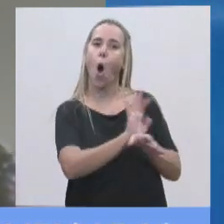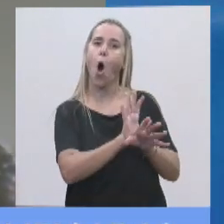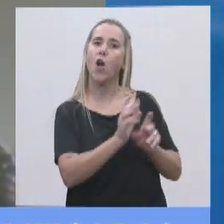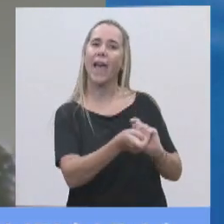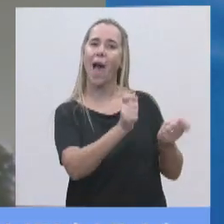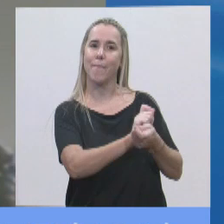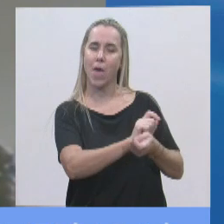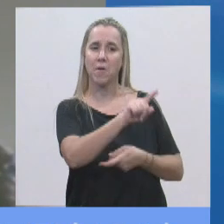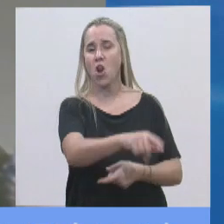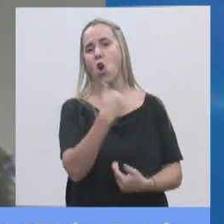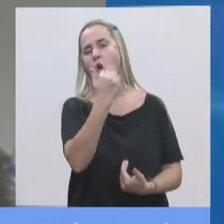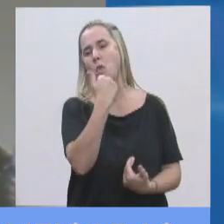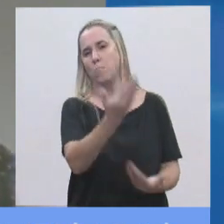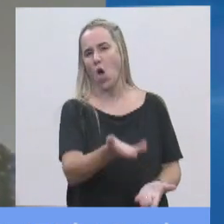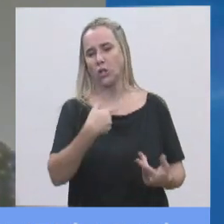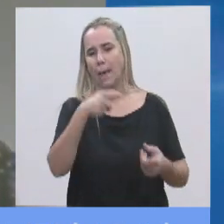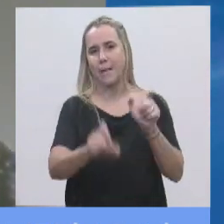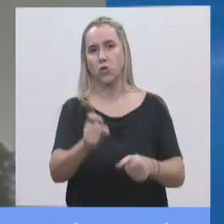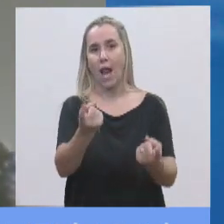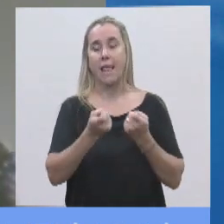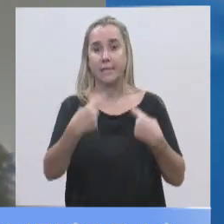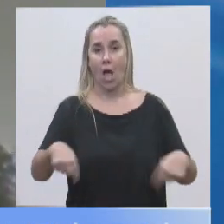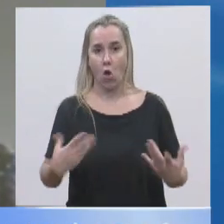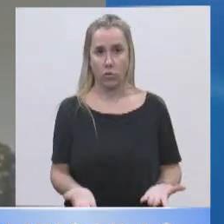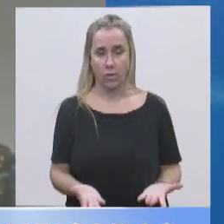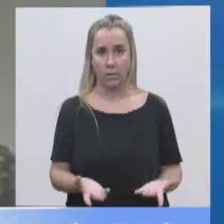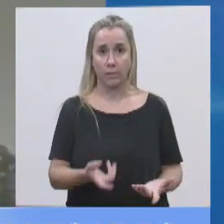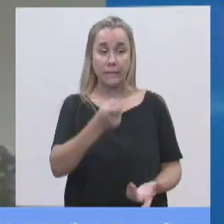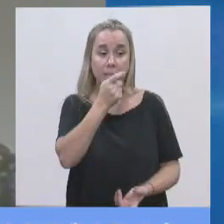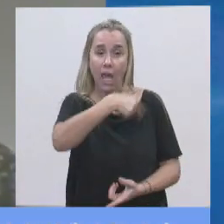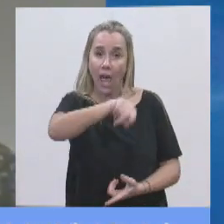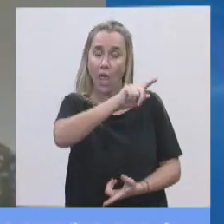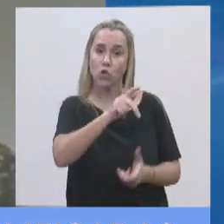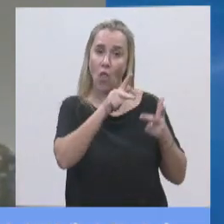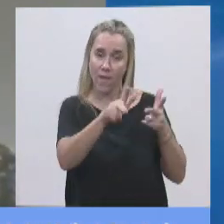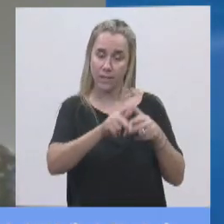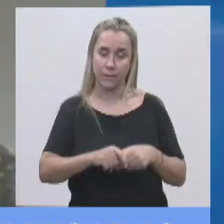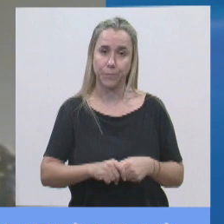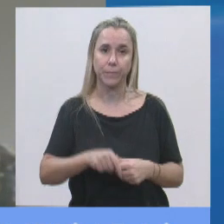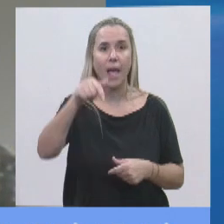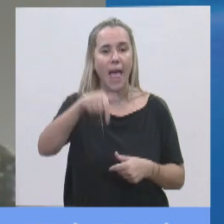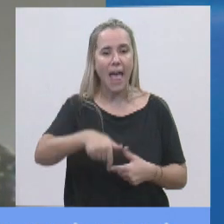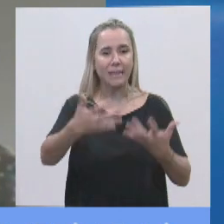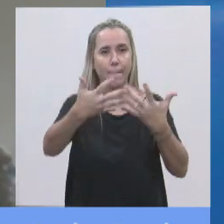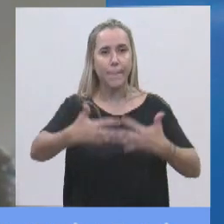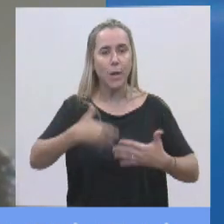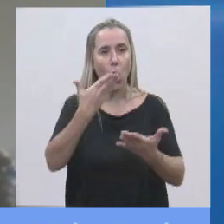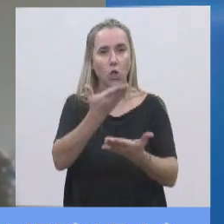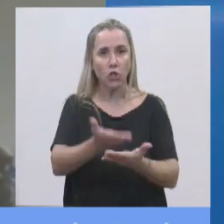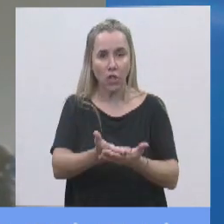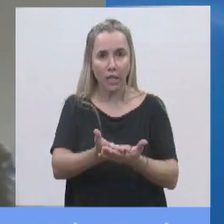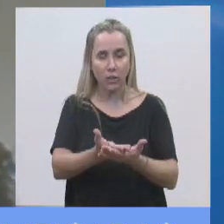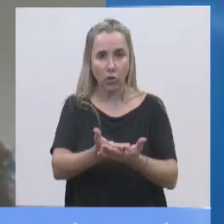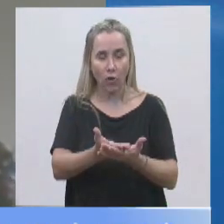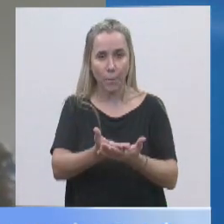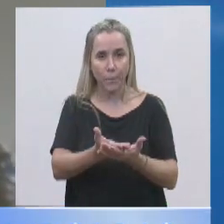no le importan las necesidades de la gente. Y si ellos dicen que este proyecto no está